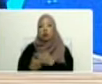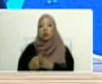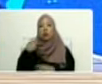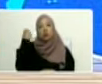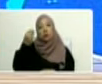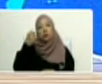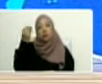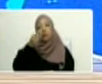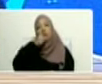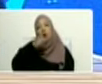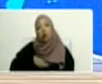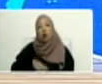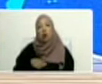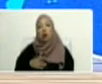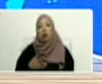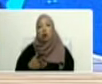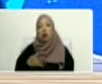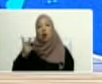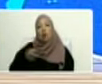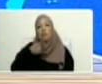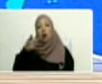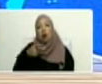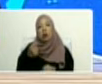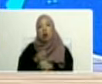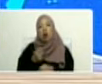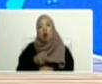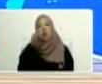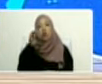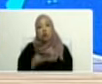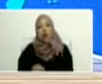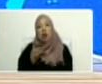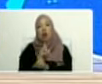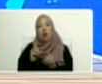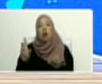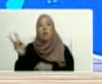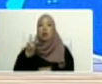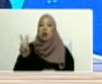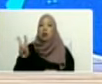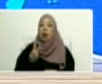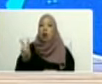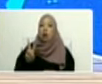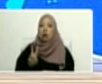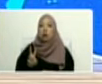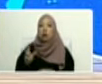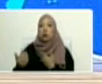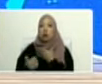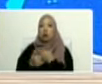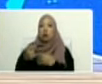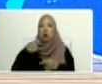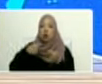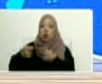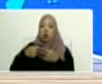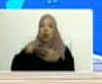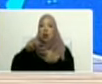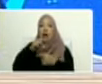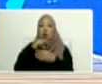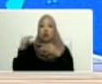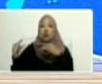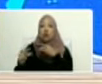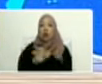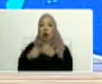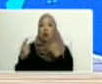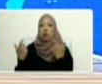histórica, política, jurídica y diplomática de Venezuela frente a la controversia de la guayana exequiva